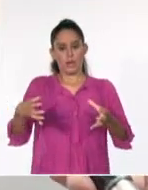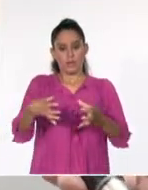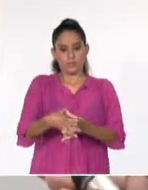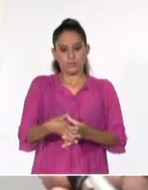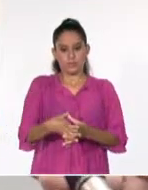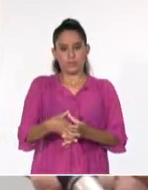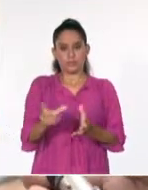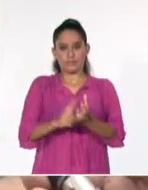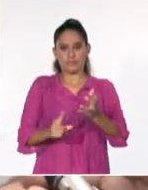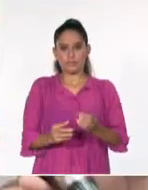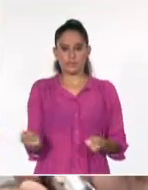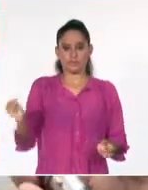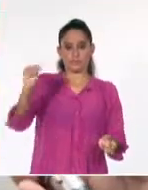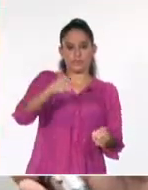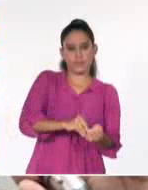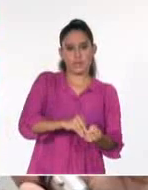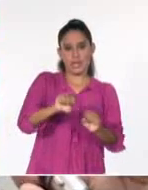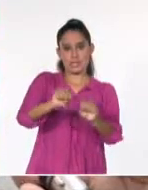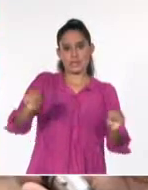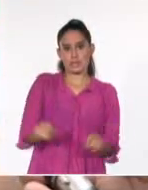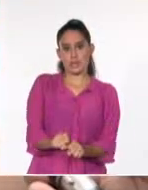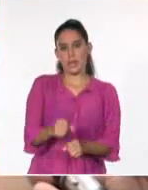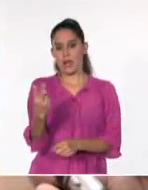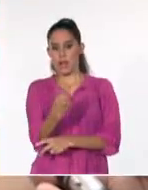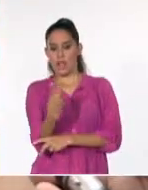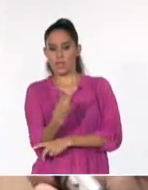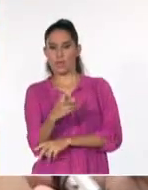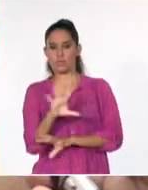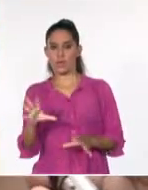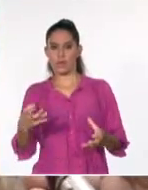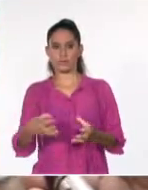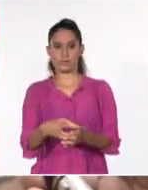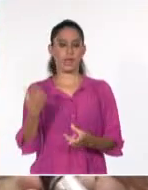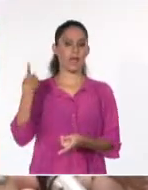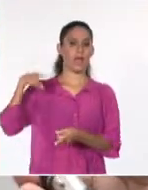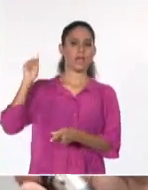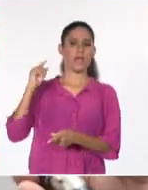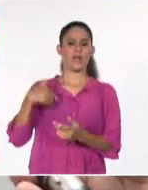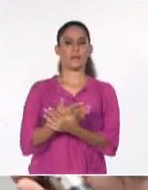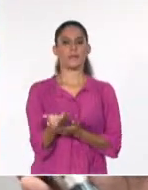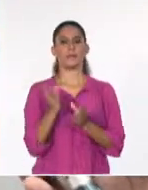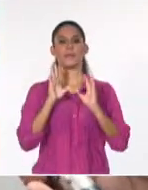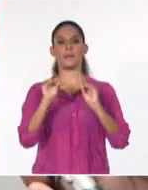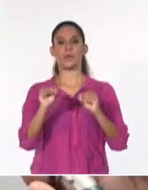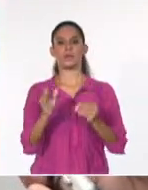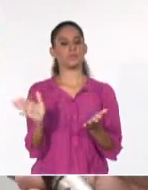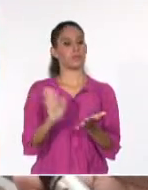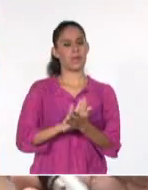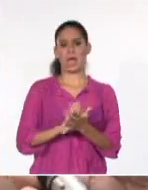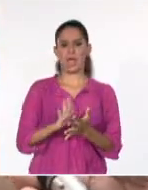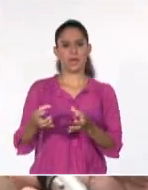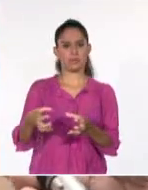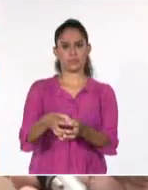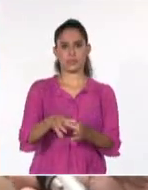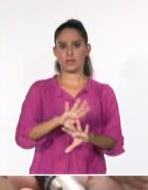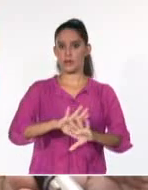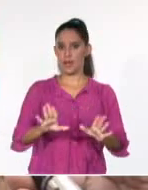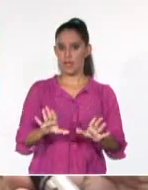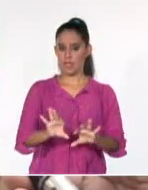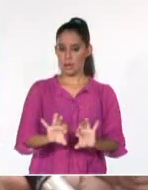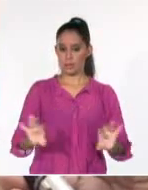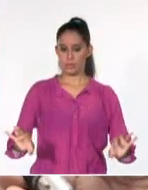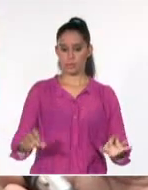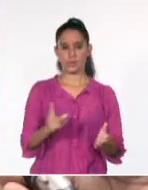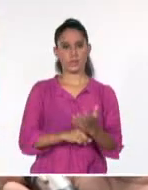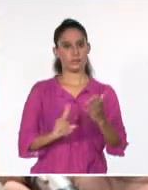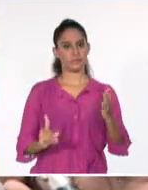incorporar al sistema. Ya algunas se incorporaron, las dos unidades de RNT. En el día de ayer habíamos dicho que no teníamos ninguna unidad. En la termoeléctrica RNT se incorporaron dos unidades,